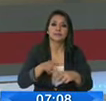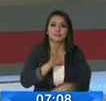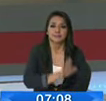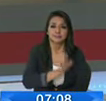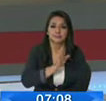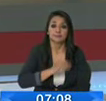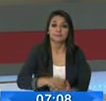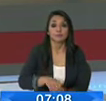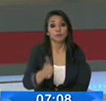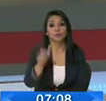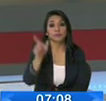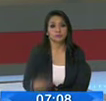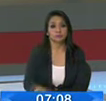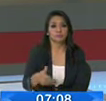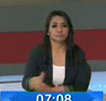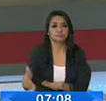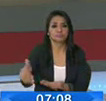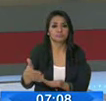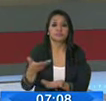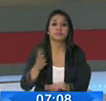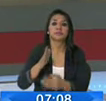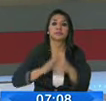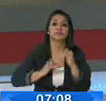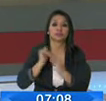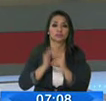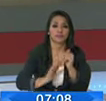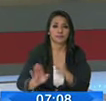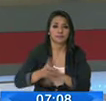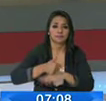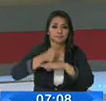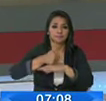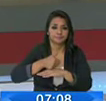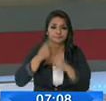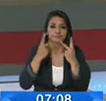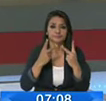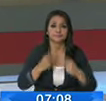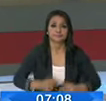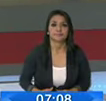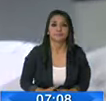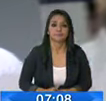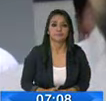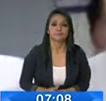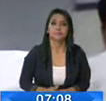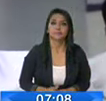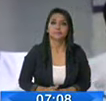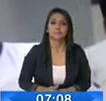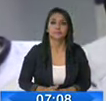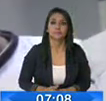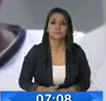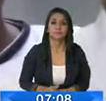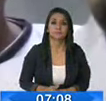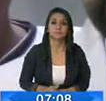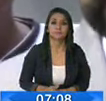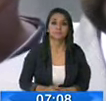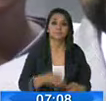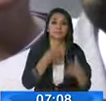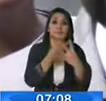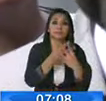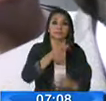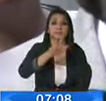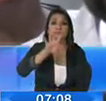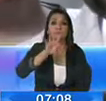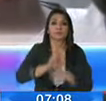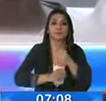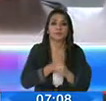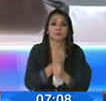otro detenido fue sobreseído por el Tribunal Penal. Veamos de qué se trata. La pena de 34 años, 8